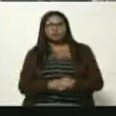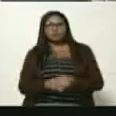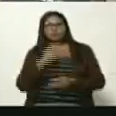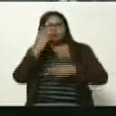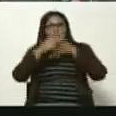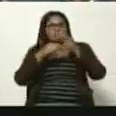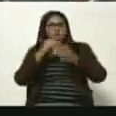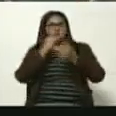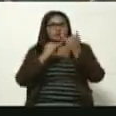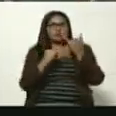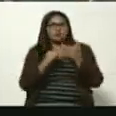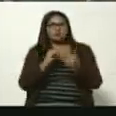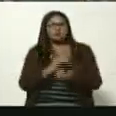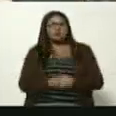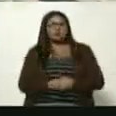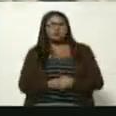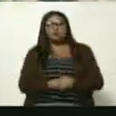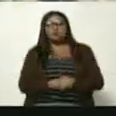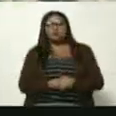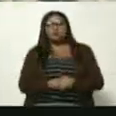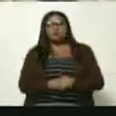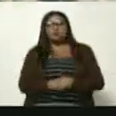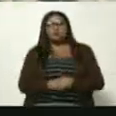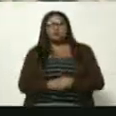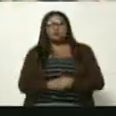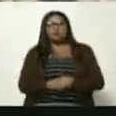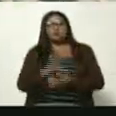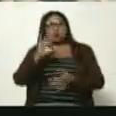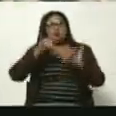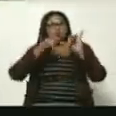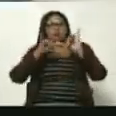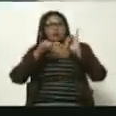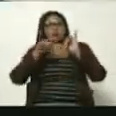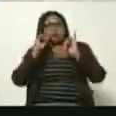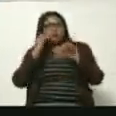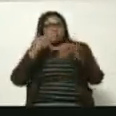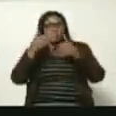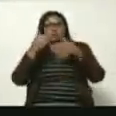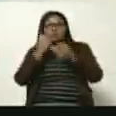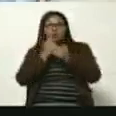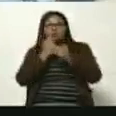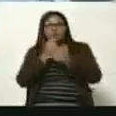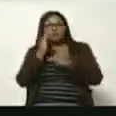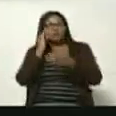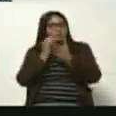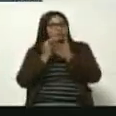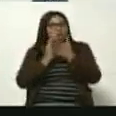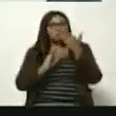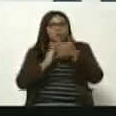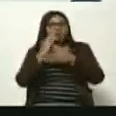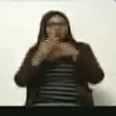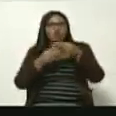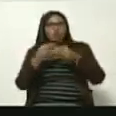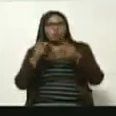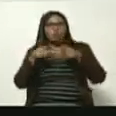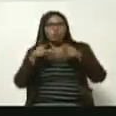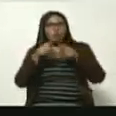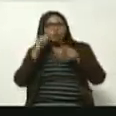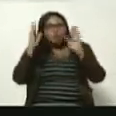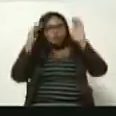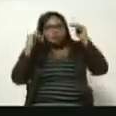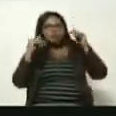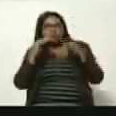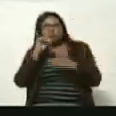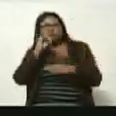en la estación Colegio de Ingenieros, donde compartió con los trabajadores. Verificaron el funcionamiento de las casetas de atención